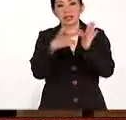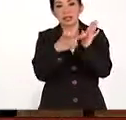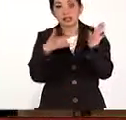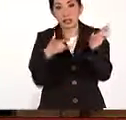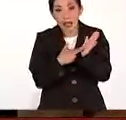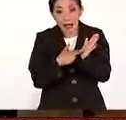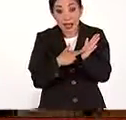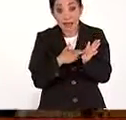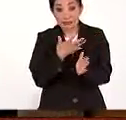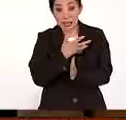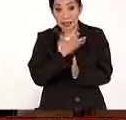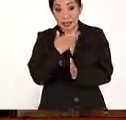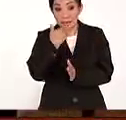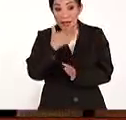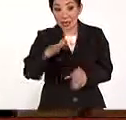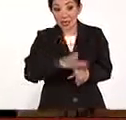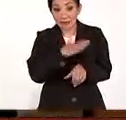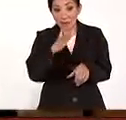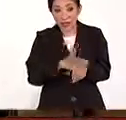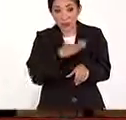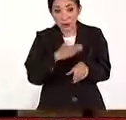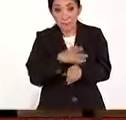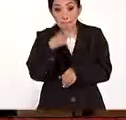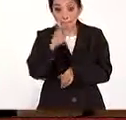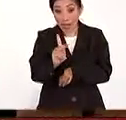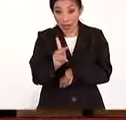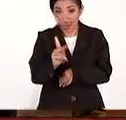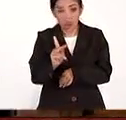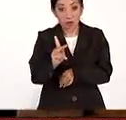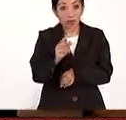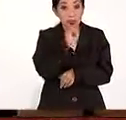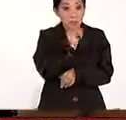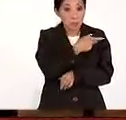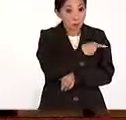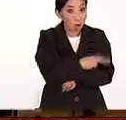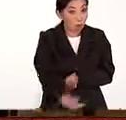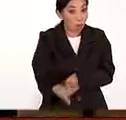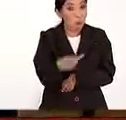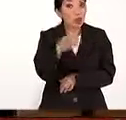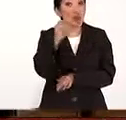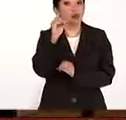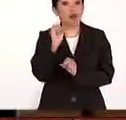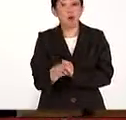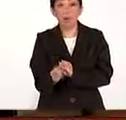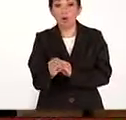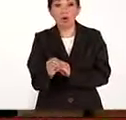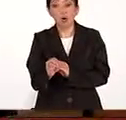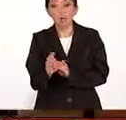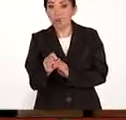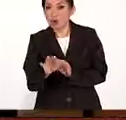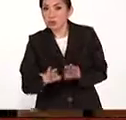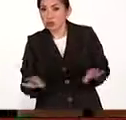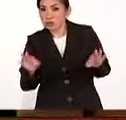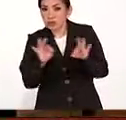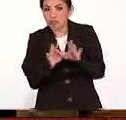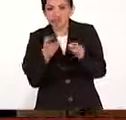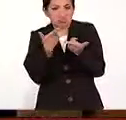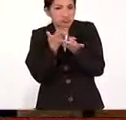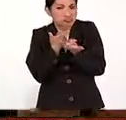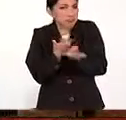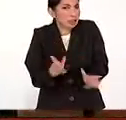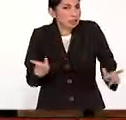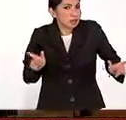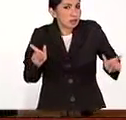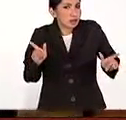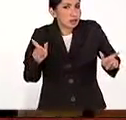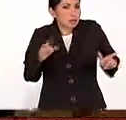es que tengas buen promedio pero que además estés en una situación desfavorable o eso no es tan importante sino la